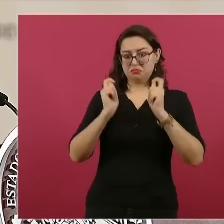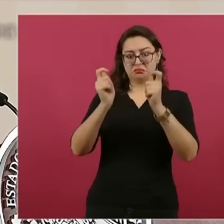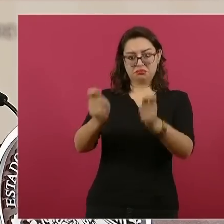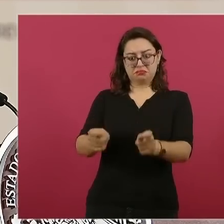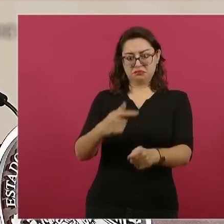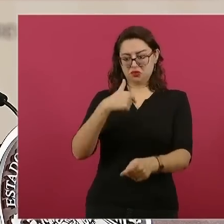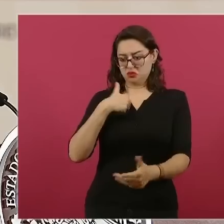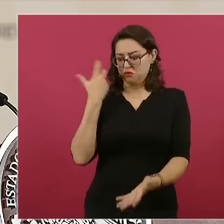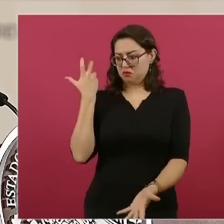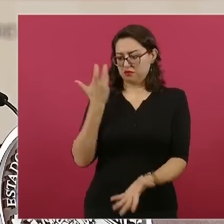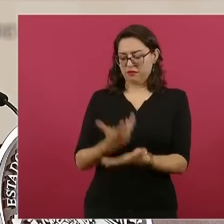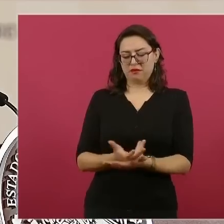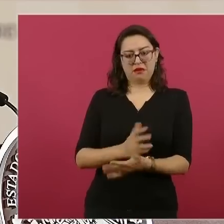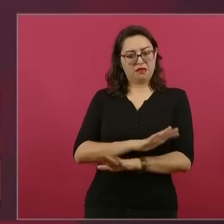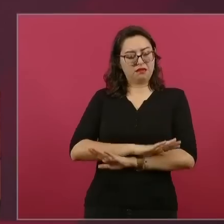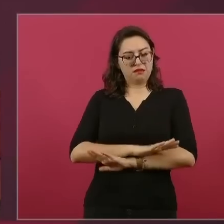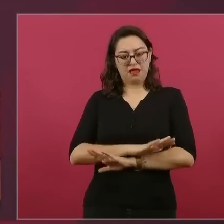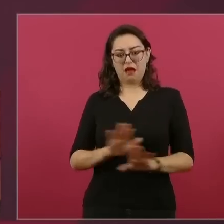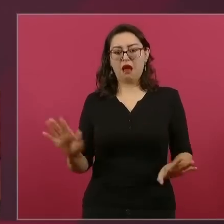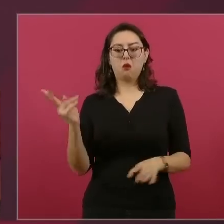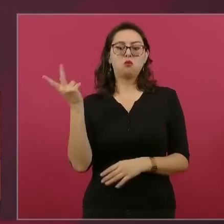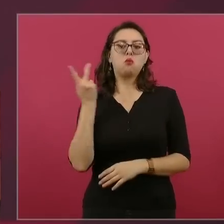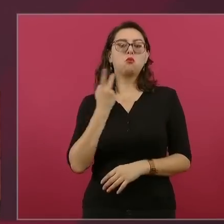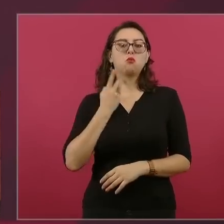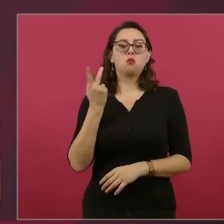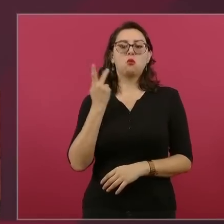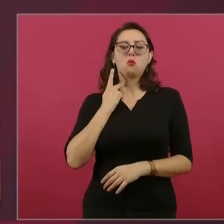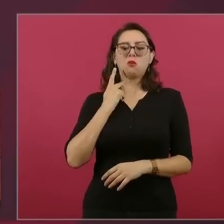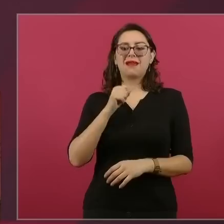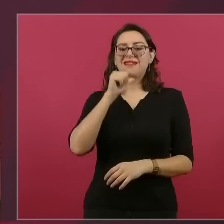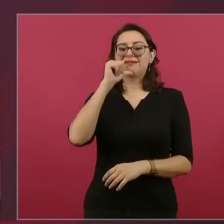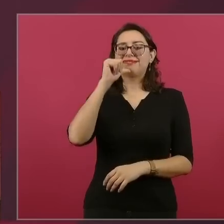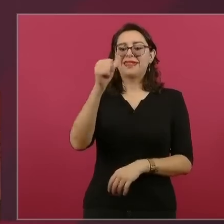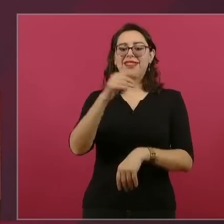me retiro por completo de la actividad política.